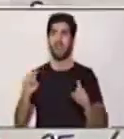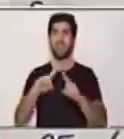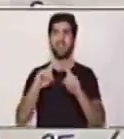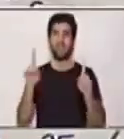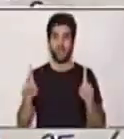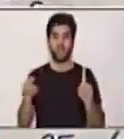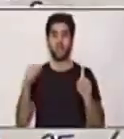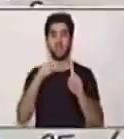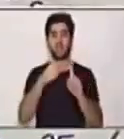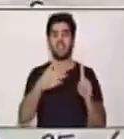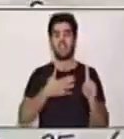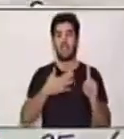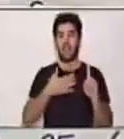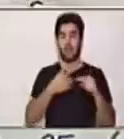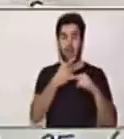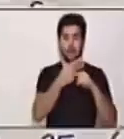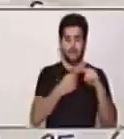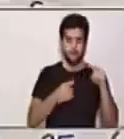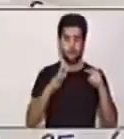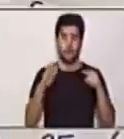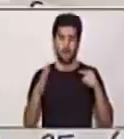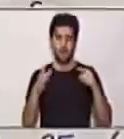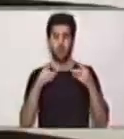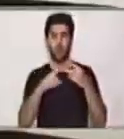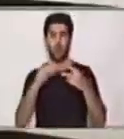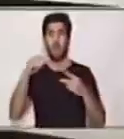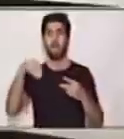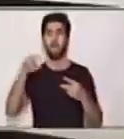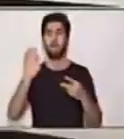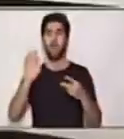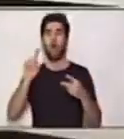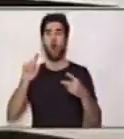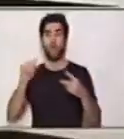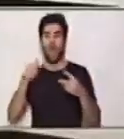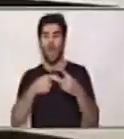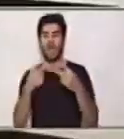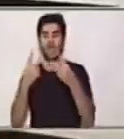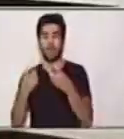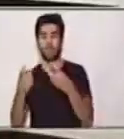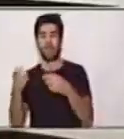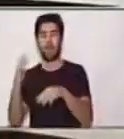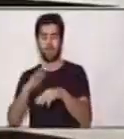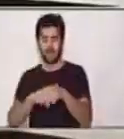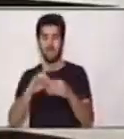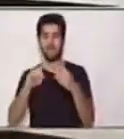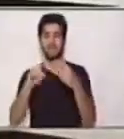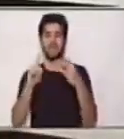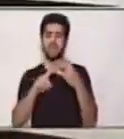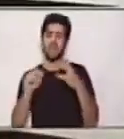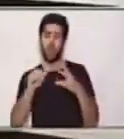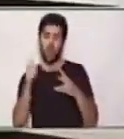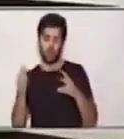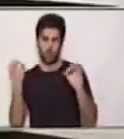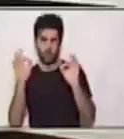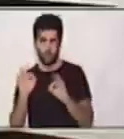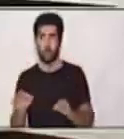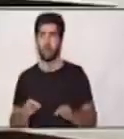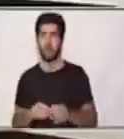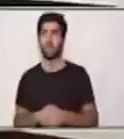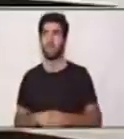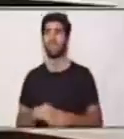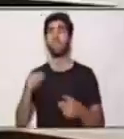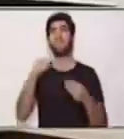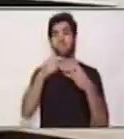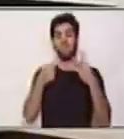es media aritmética, mediana y moda. Las medidas de tendencia central, como su nombre lo indica, nos van